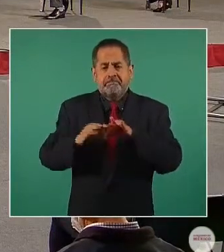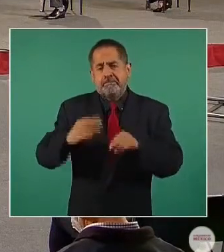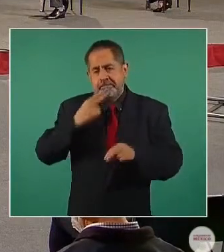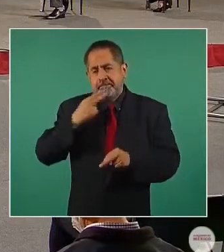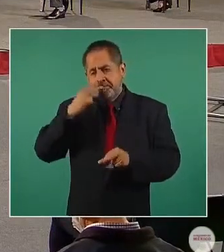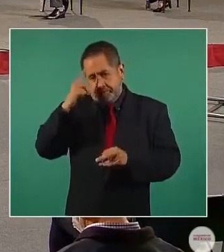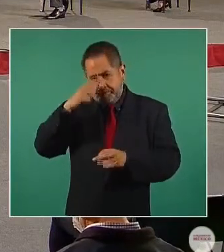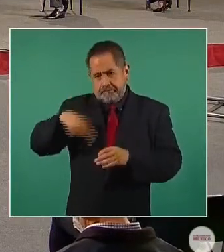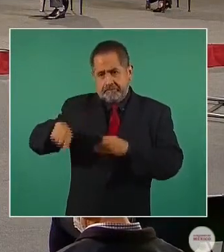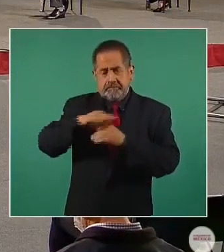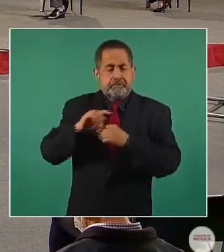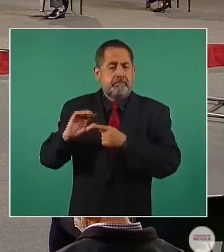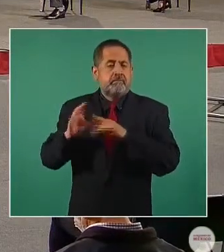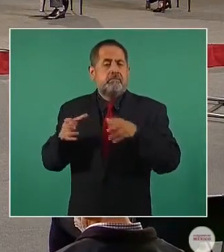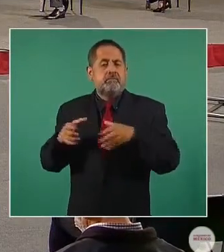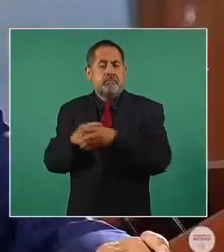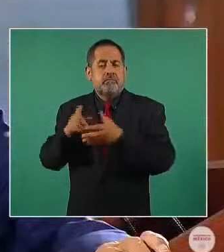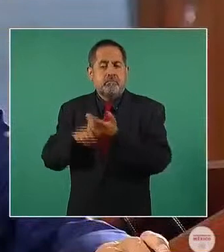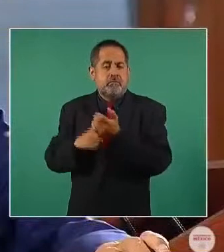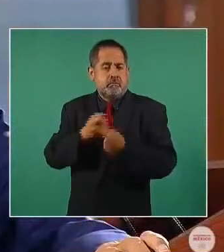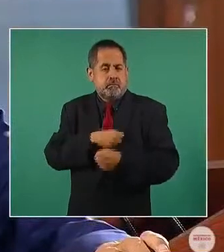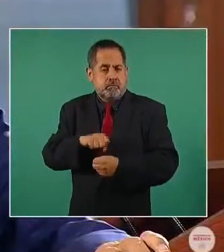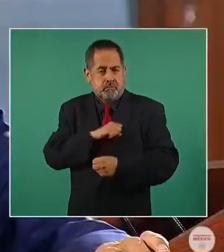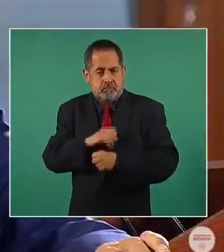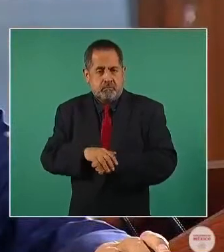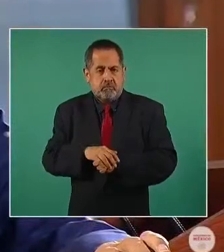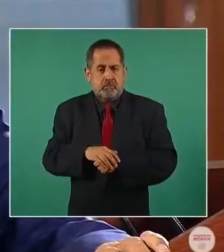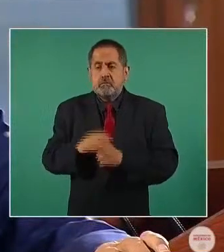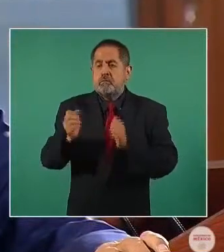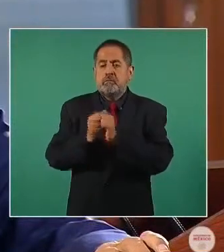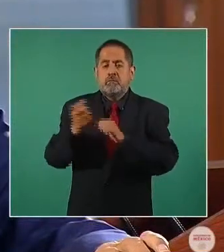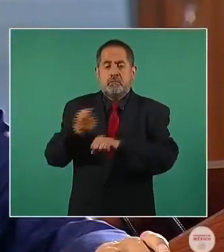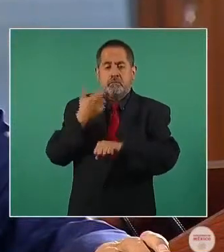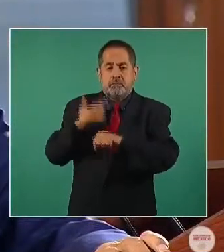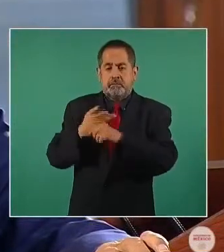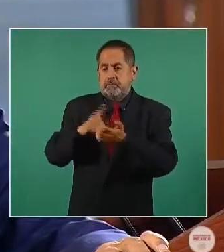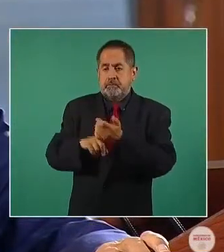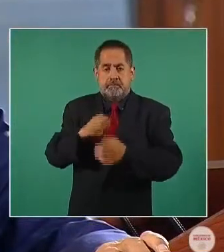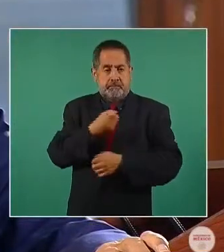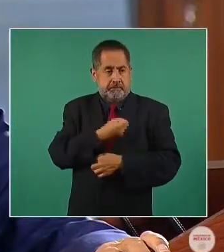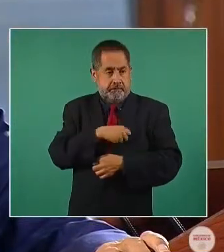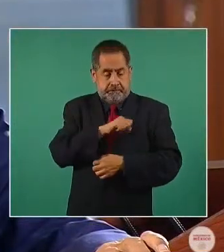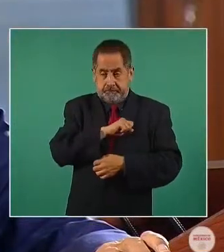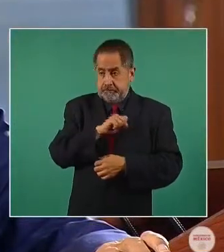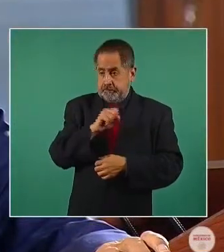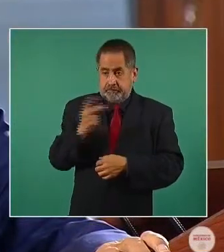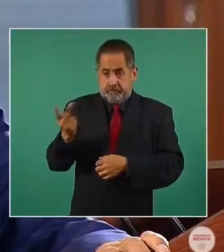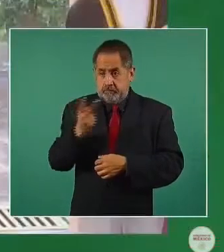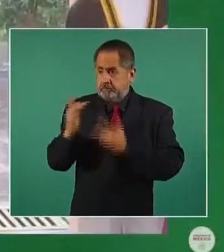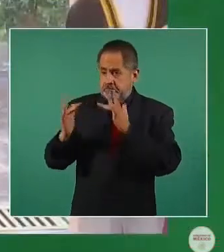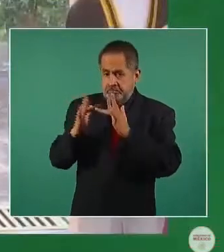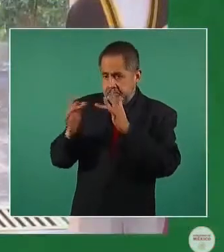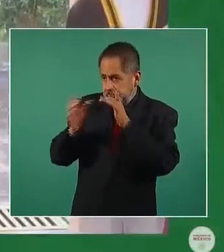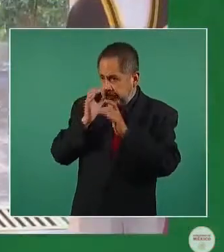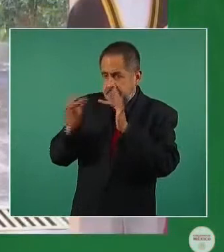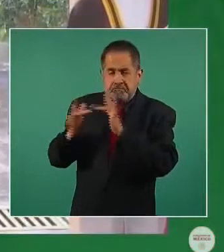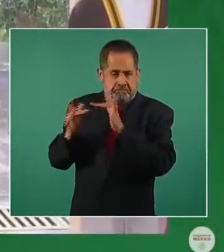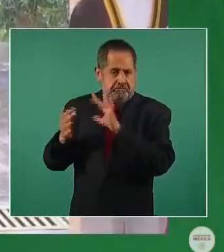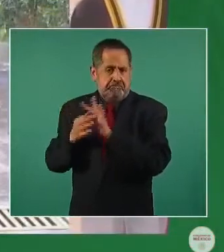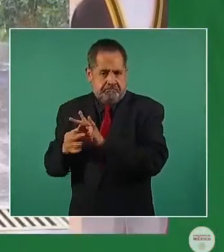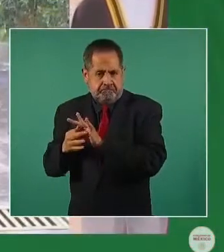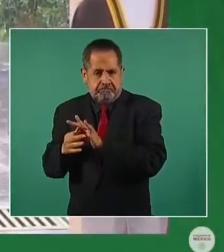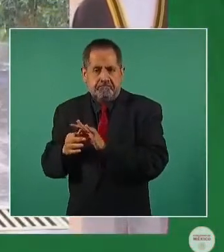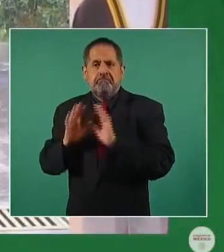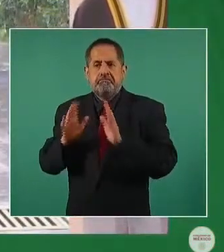de los comités participativos de salud. Con la Secretaría de Salud hemos seguido teniendo comunicación, ya tenemos ubicados todos